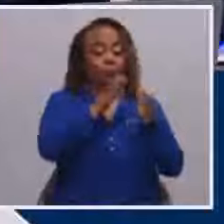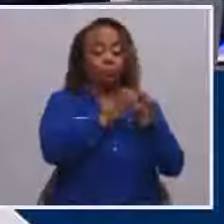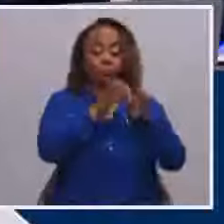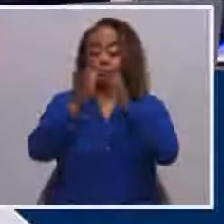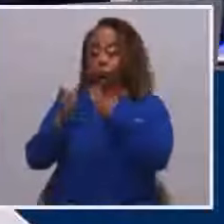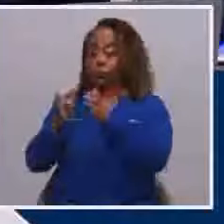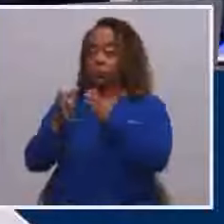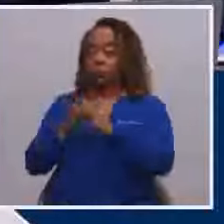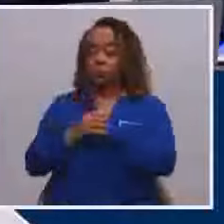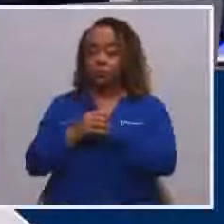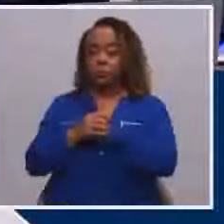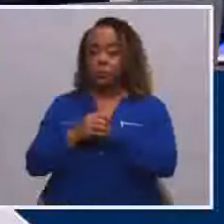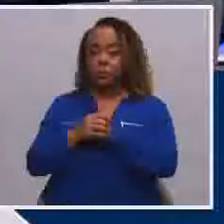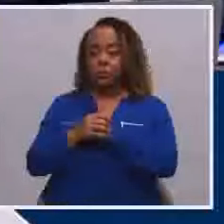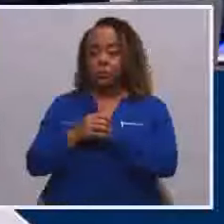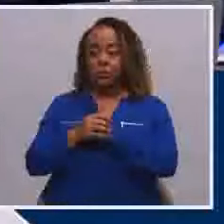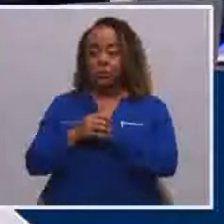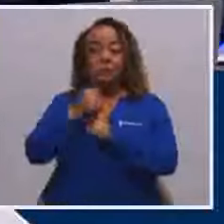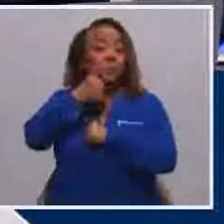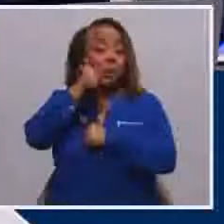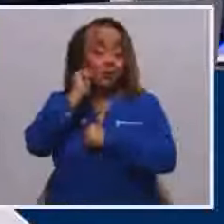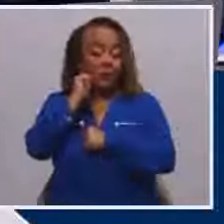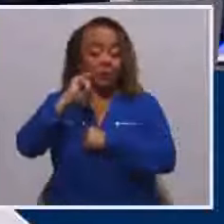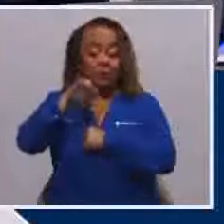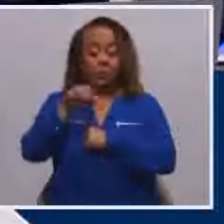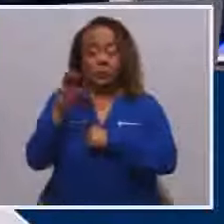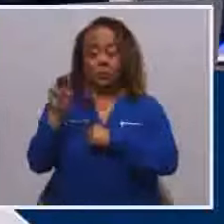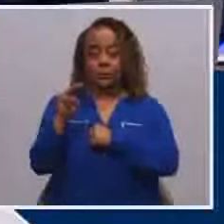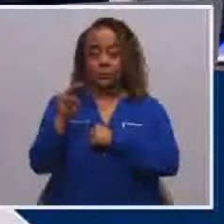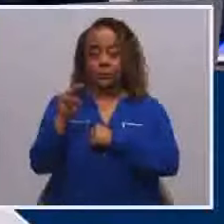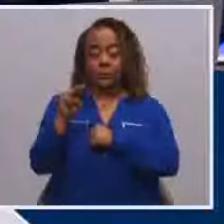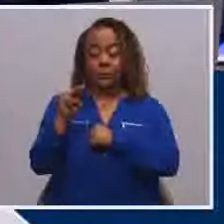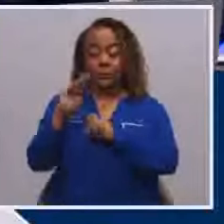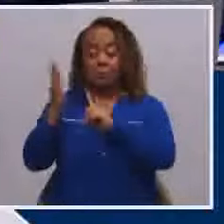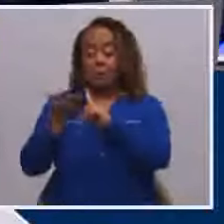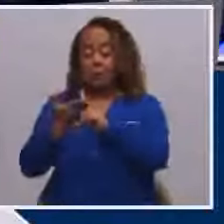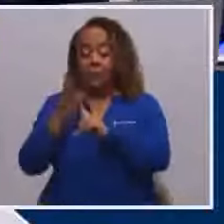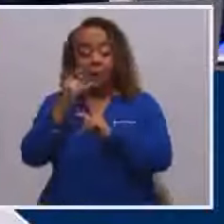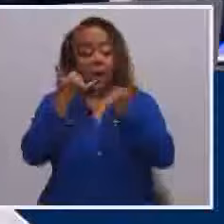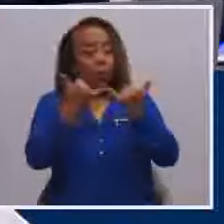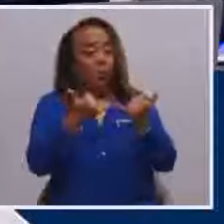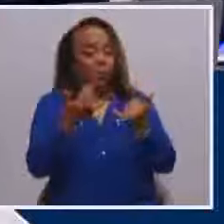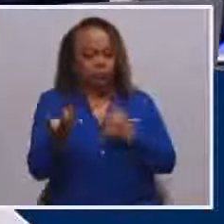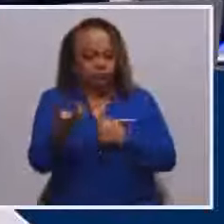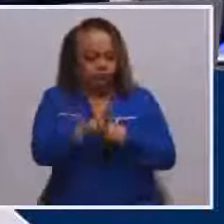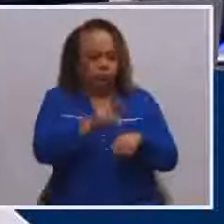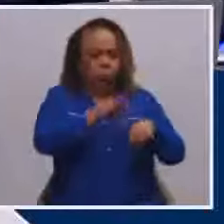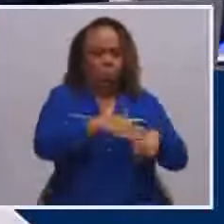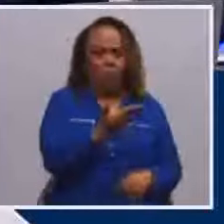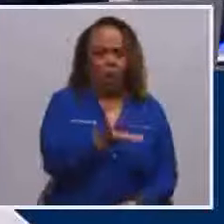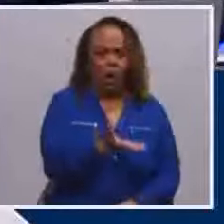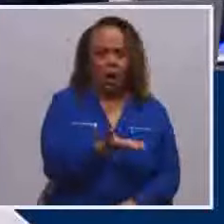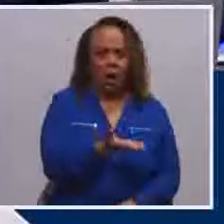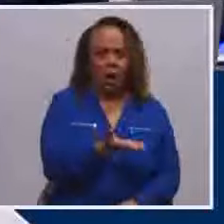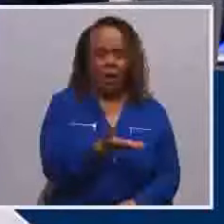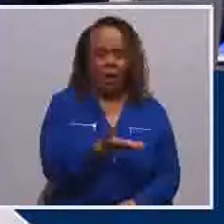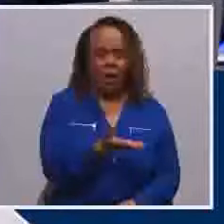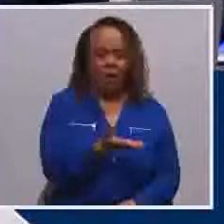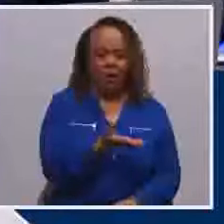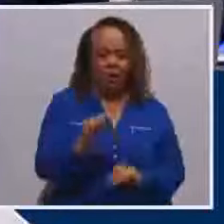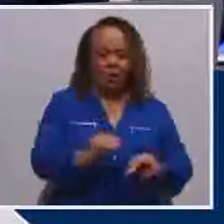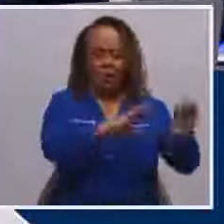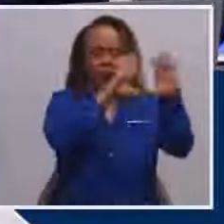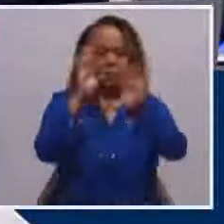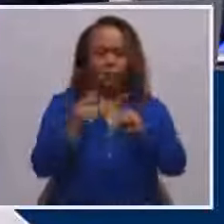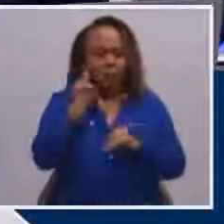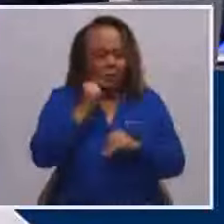Monte nos vamos del otro lado cuando ayer McDonald era la víctima y termina hoy invirtiéndose la culpa y no nos extrañemos en 24 horas